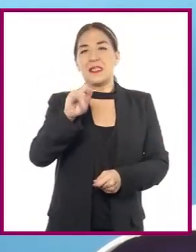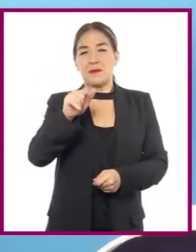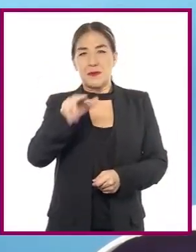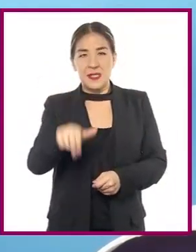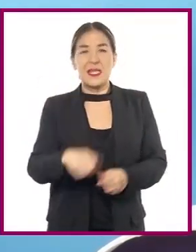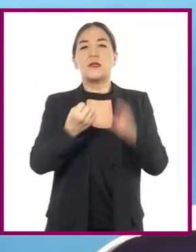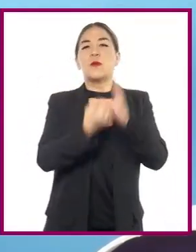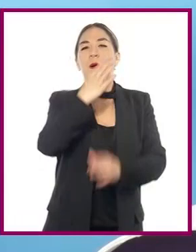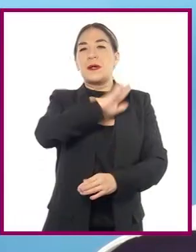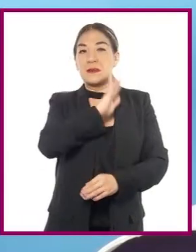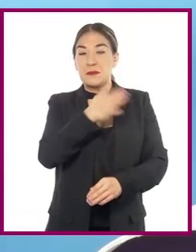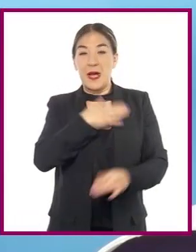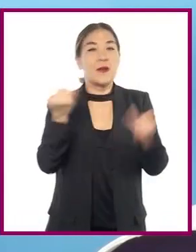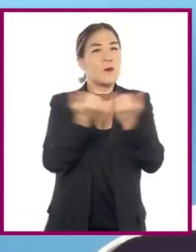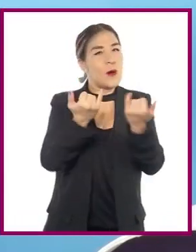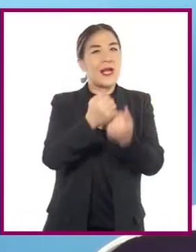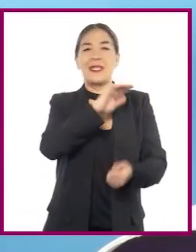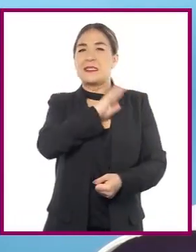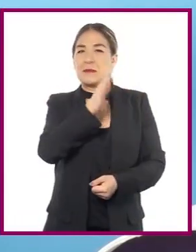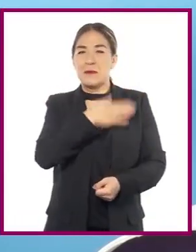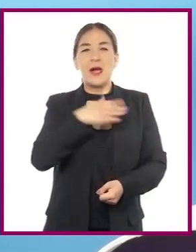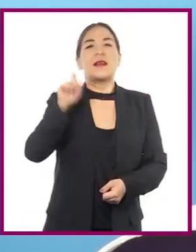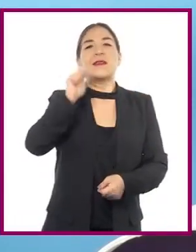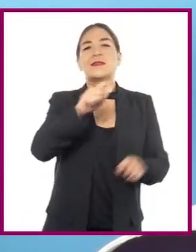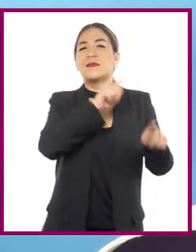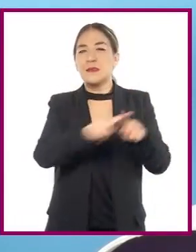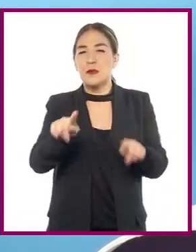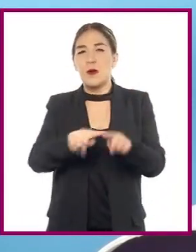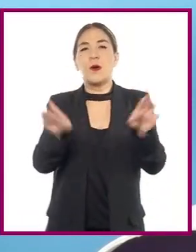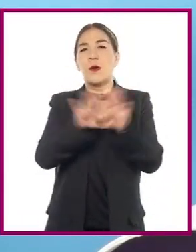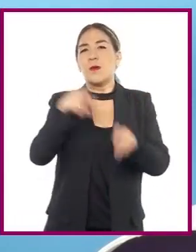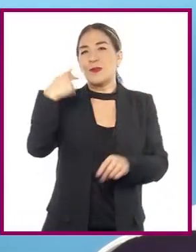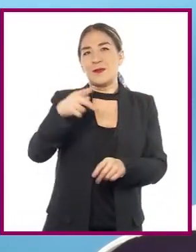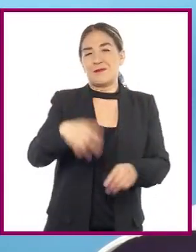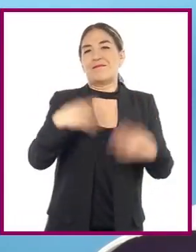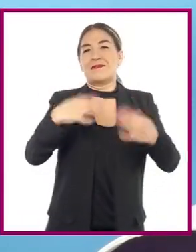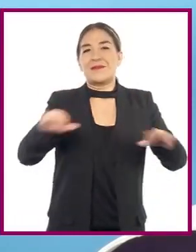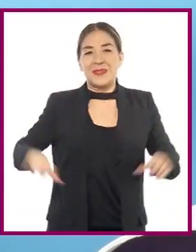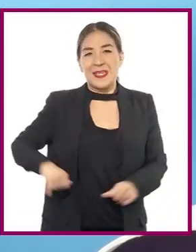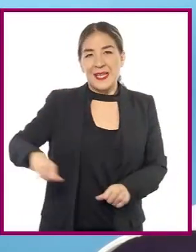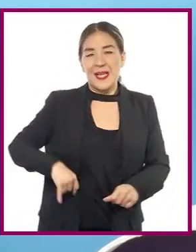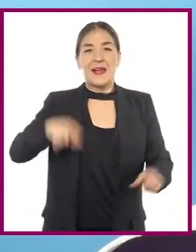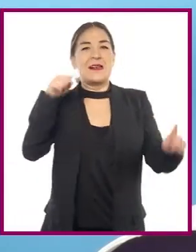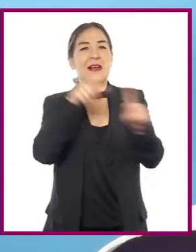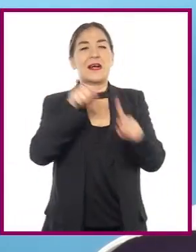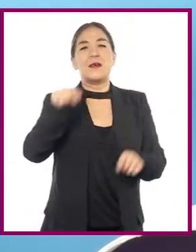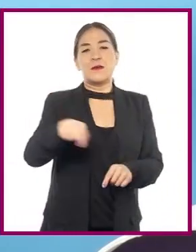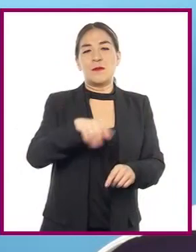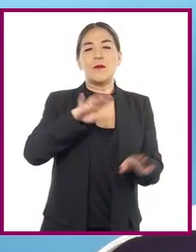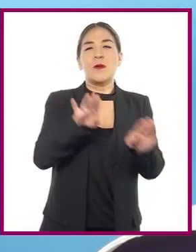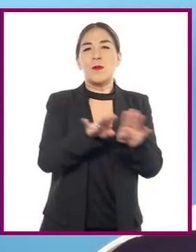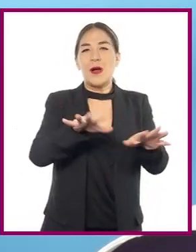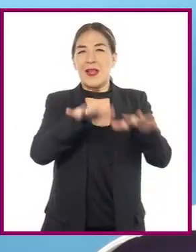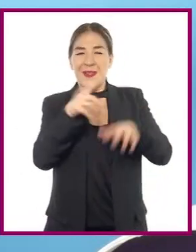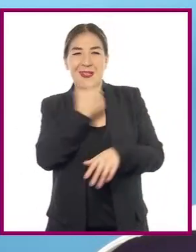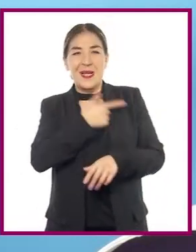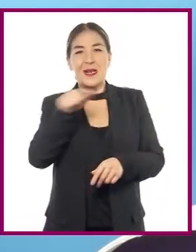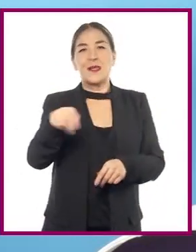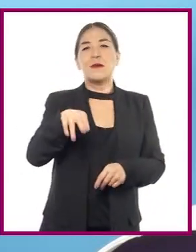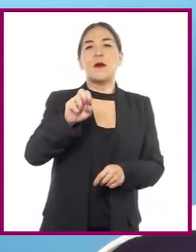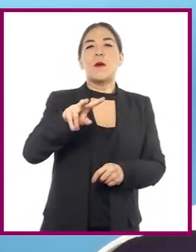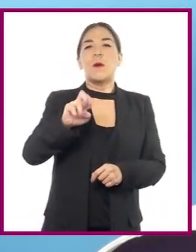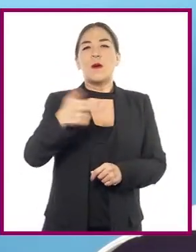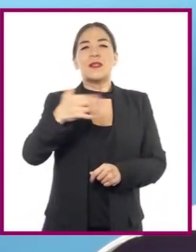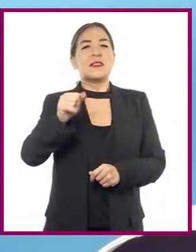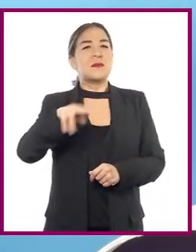España tuvo un gran impacto en muchos aspectos culturales de la sociedad novohispana. Por ejemplo, en